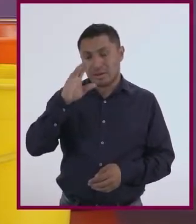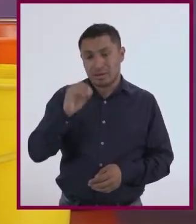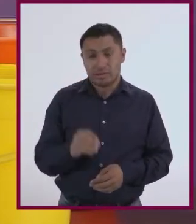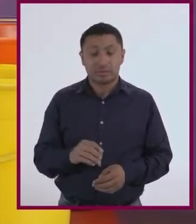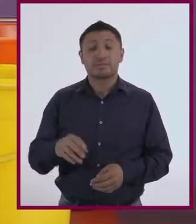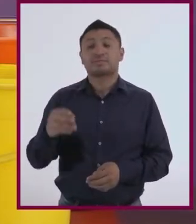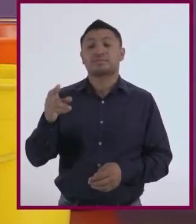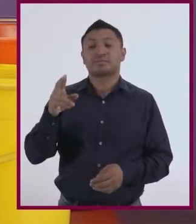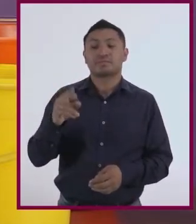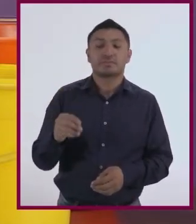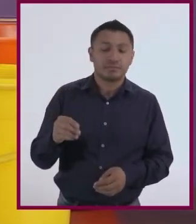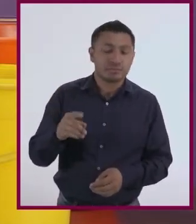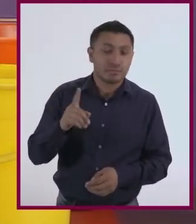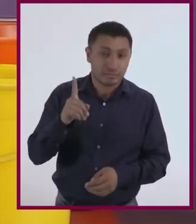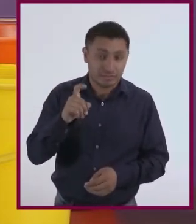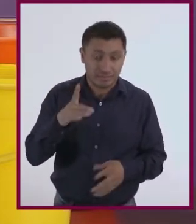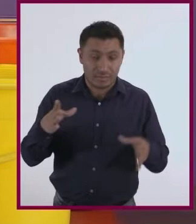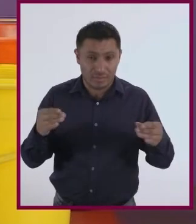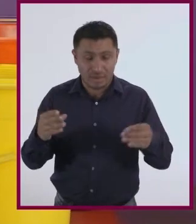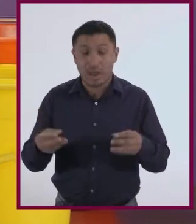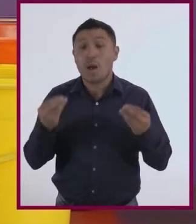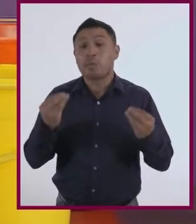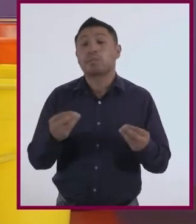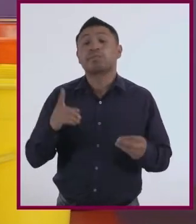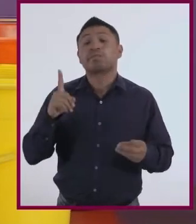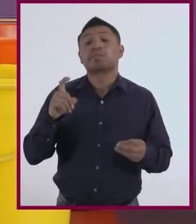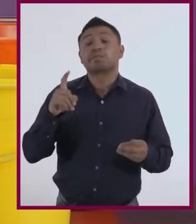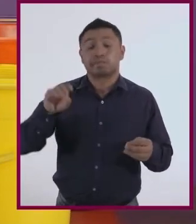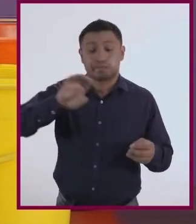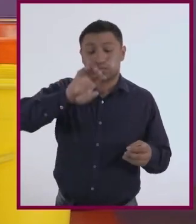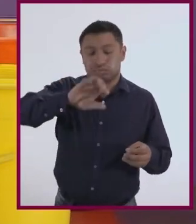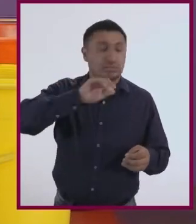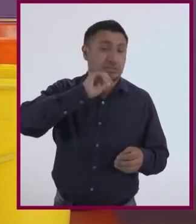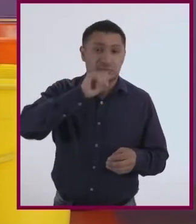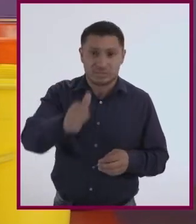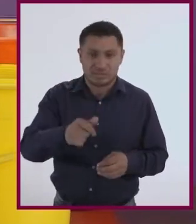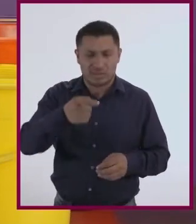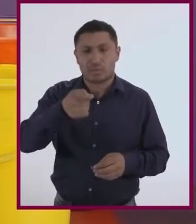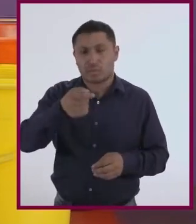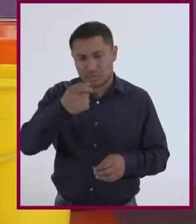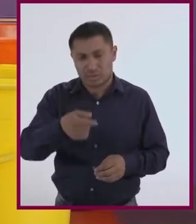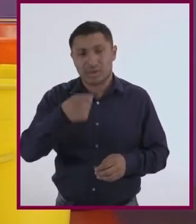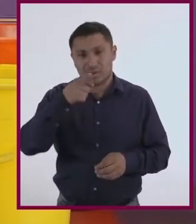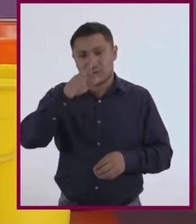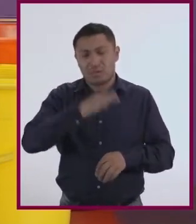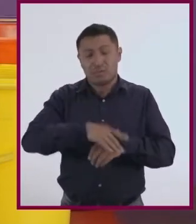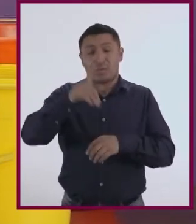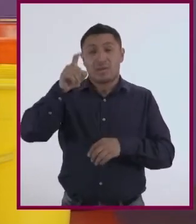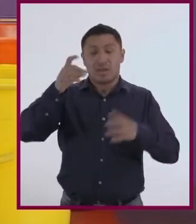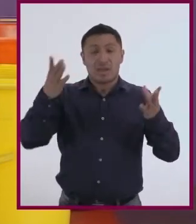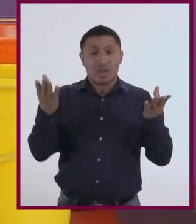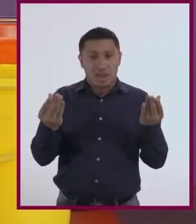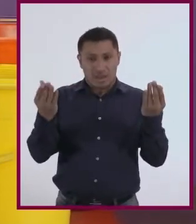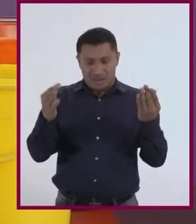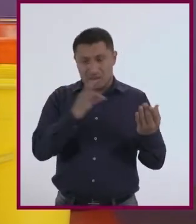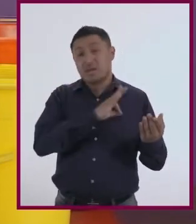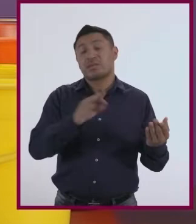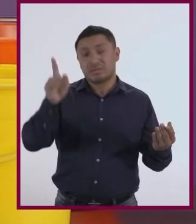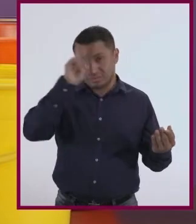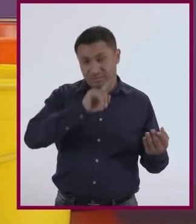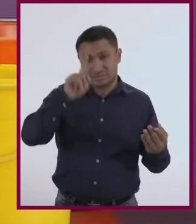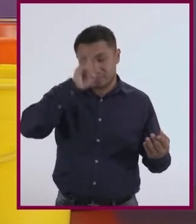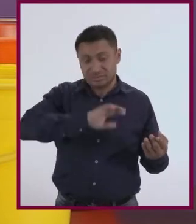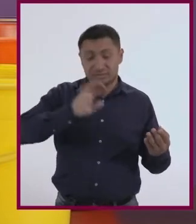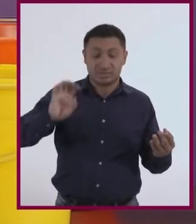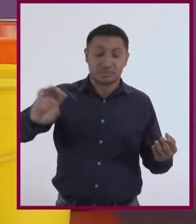capa, no estoy regándolo tanto. Si la materia que tienes es en sí más seca, o sea, como la que tenemos aquí, sí es muy